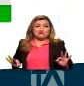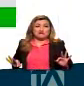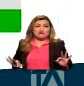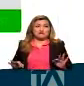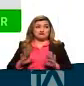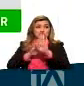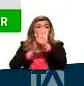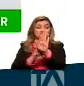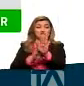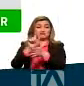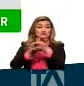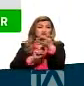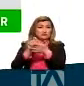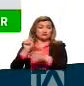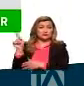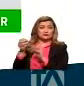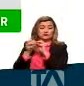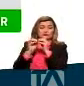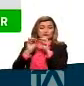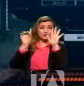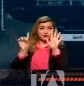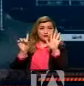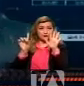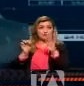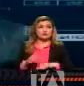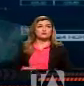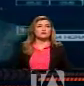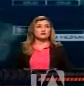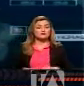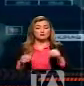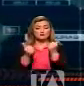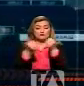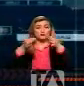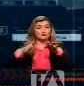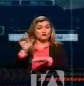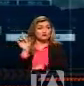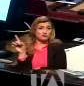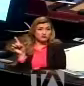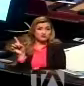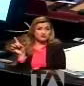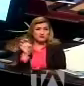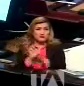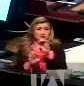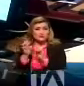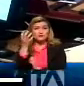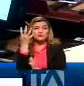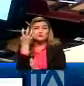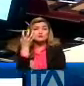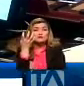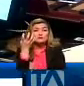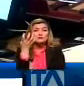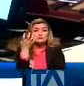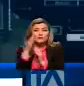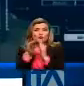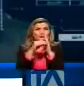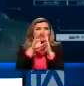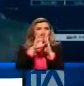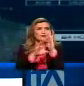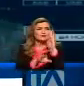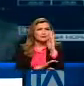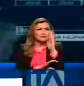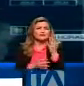a favor Cristina Reyes, del Partido Social Cristiano. Según la asambleísta Ana Belén Marín, se detectaron 14 inconstitucionalidades.